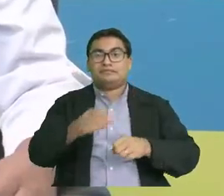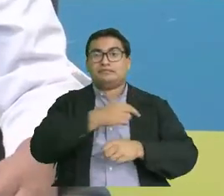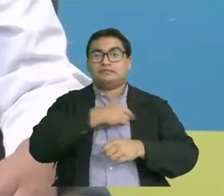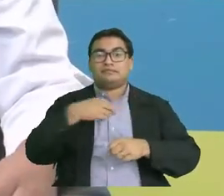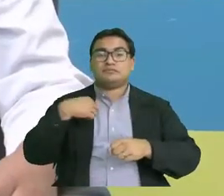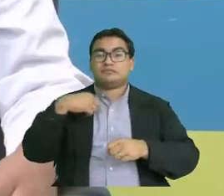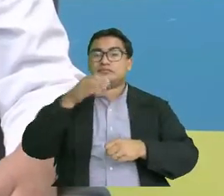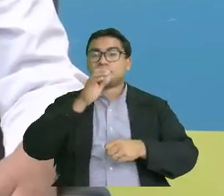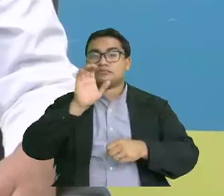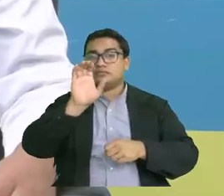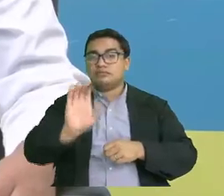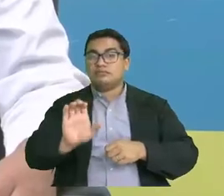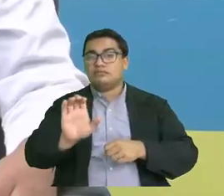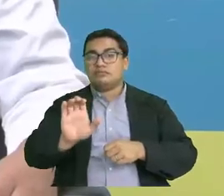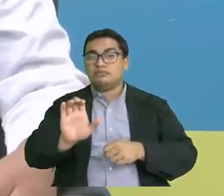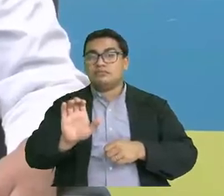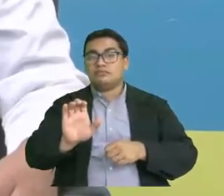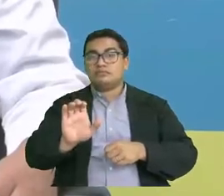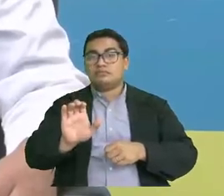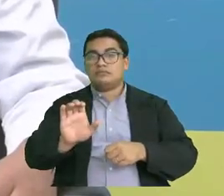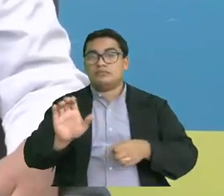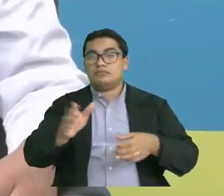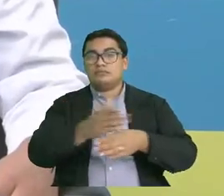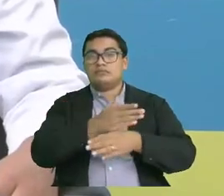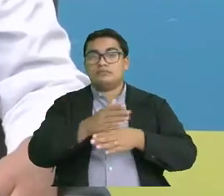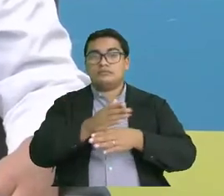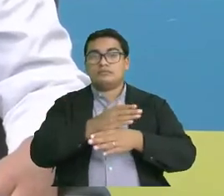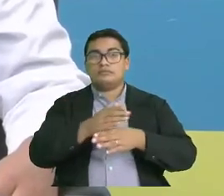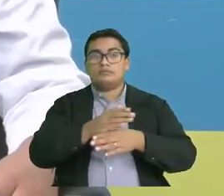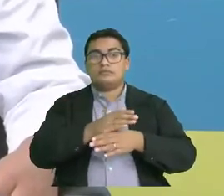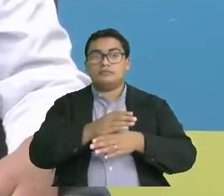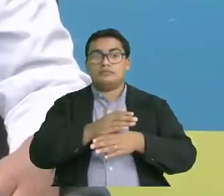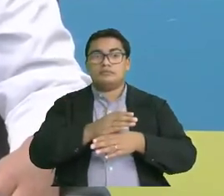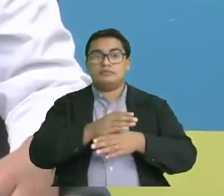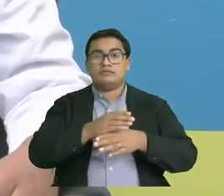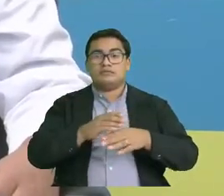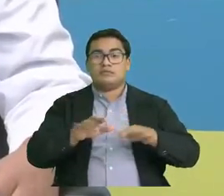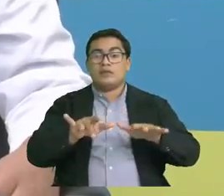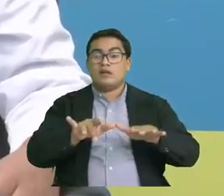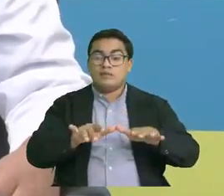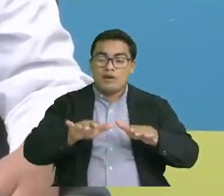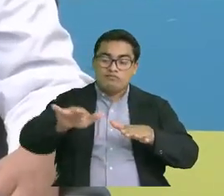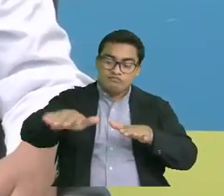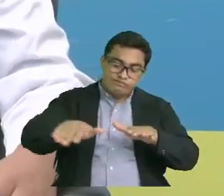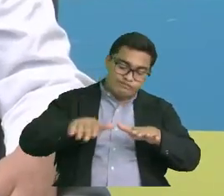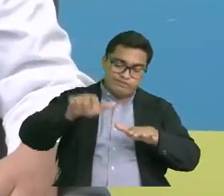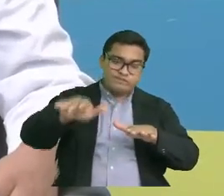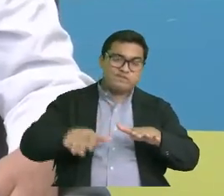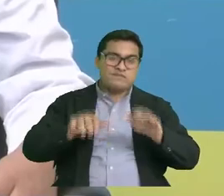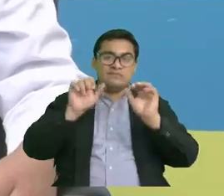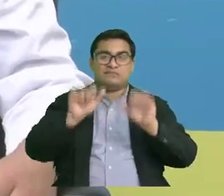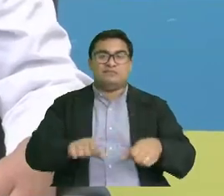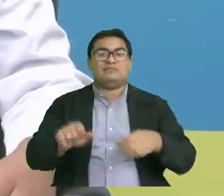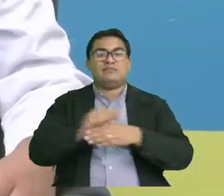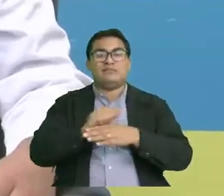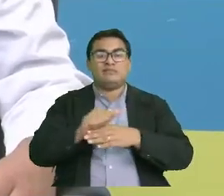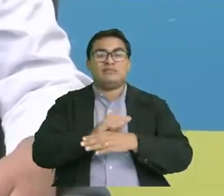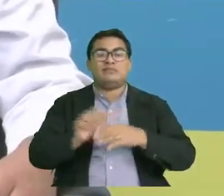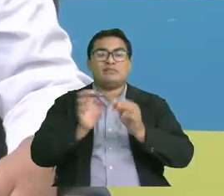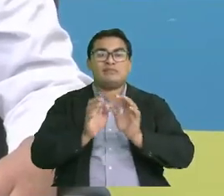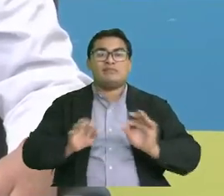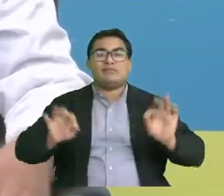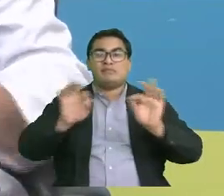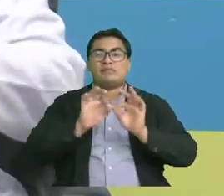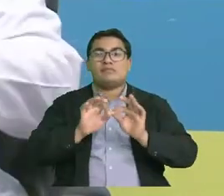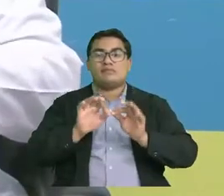niño tome objetos pequeños con los pies, como que los quiere agarrar con los dedos de los pies. Ese es un ejercicio eso también muy bueno. Fortalece